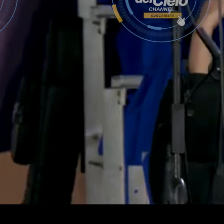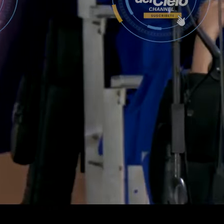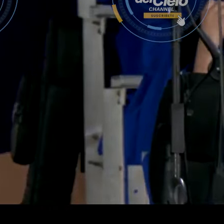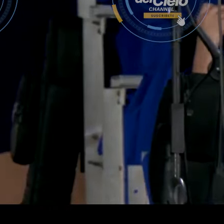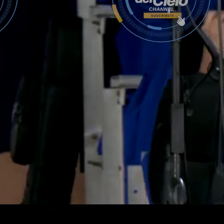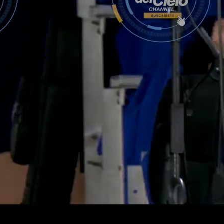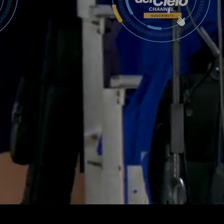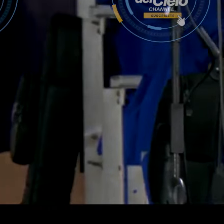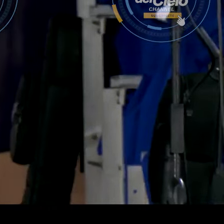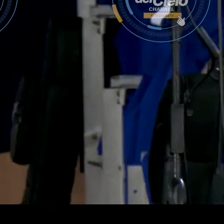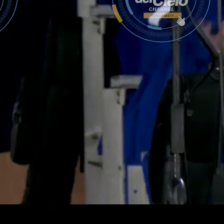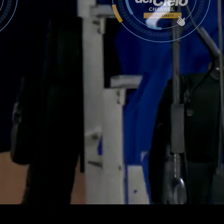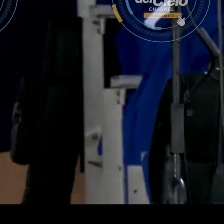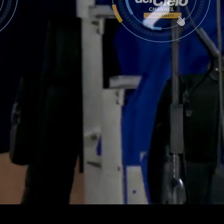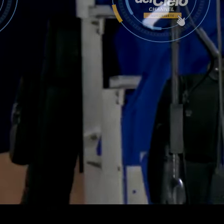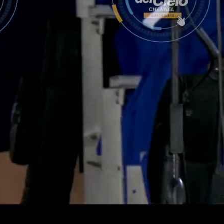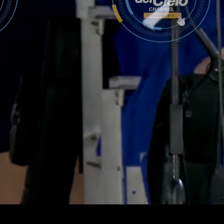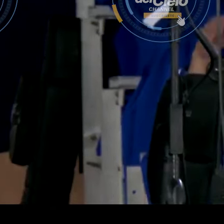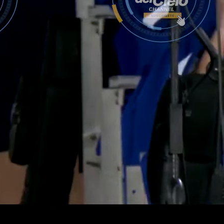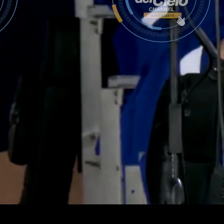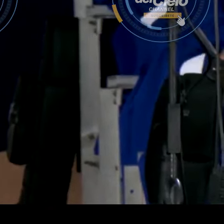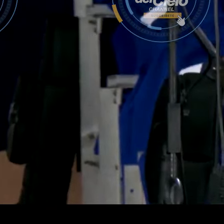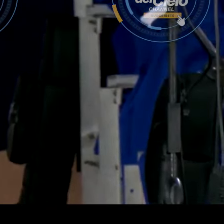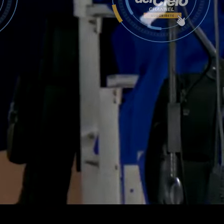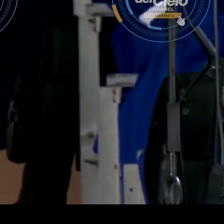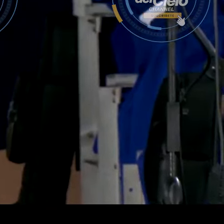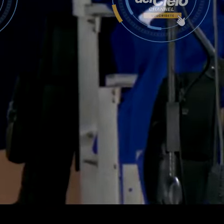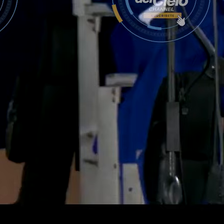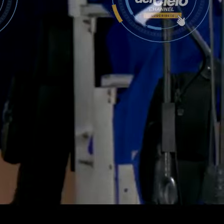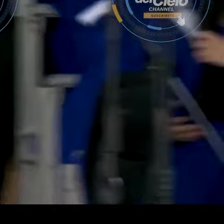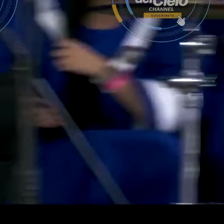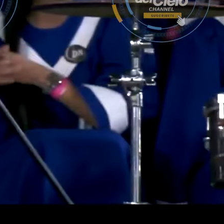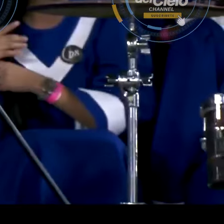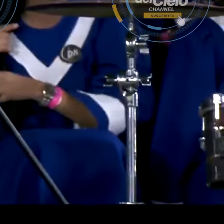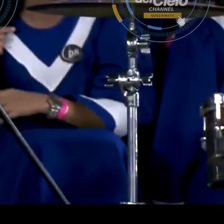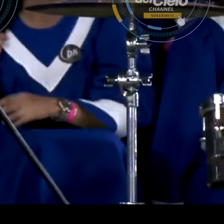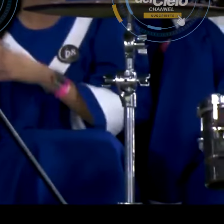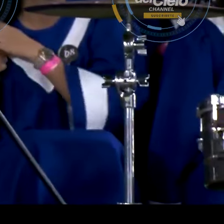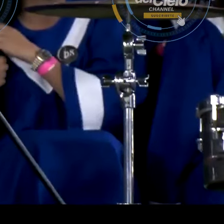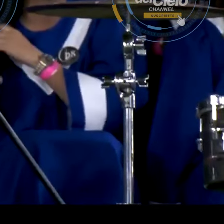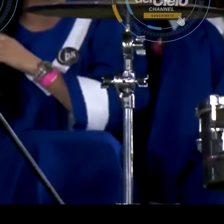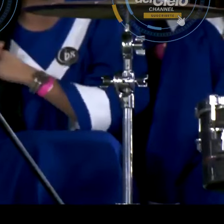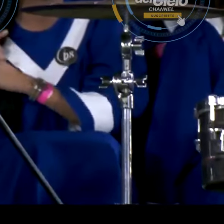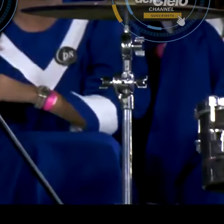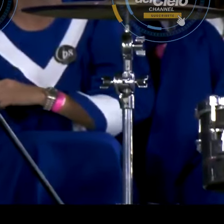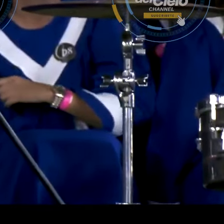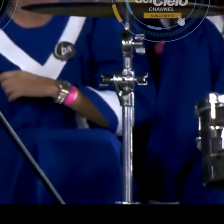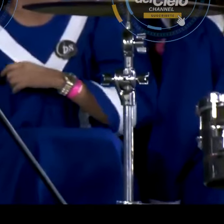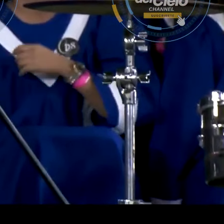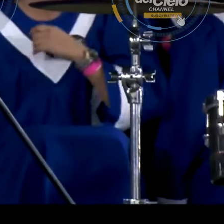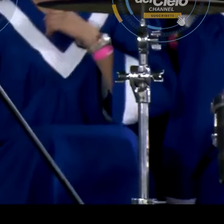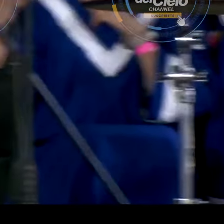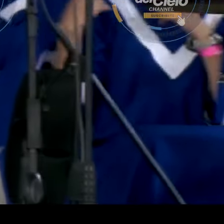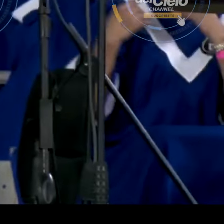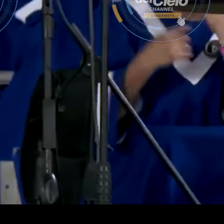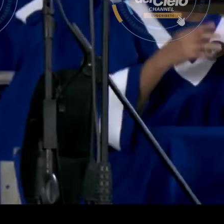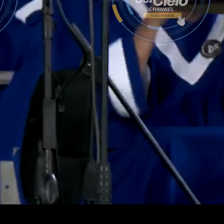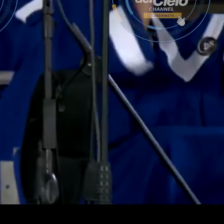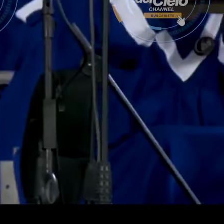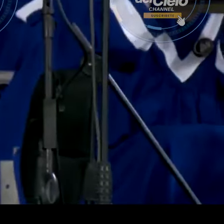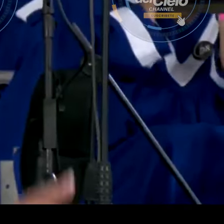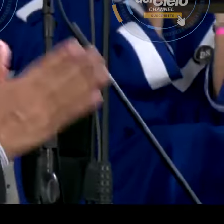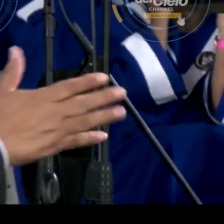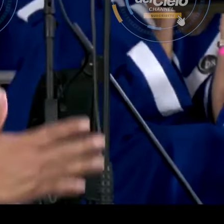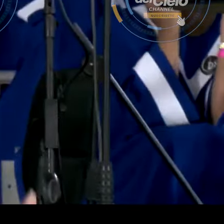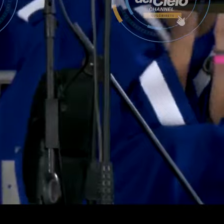Predicadores, no podemos bajarle calidad al evangelio. Nuestra misión no es entretener a las